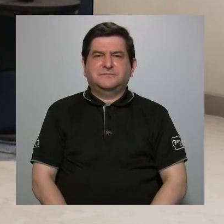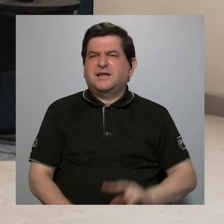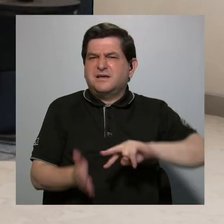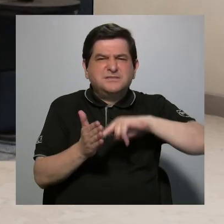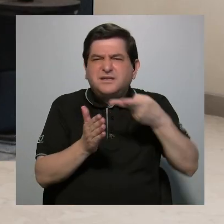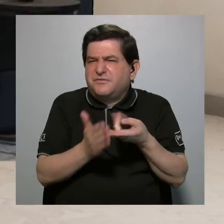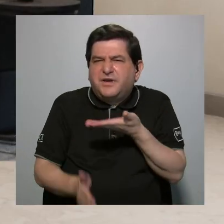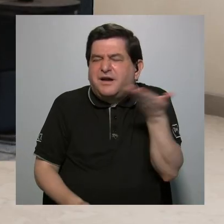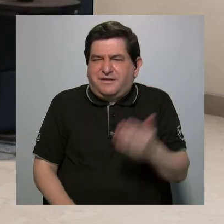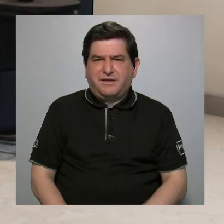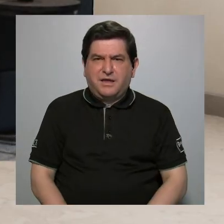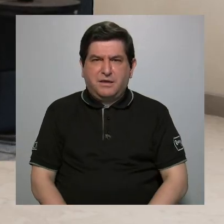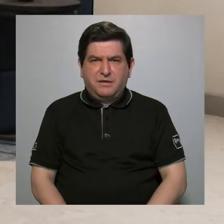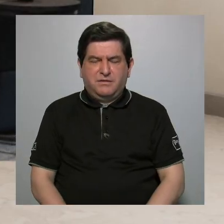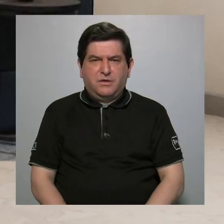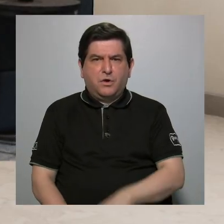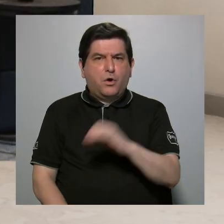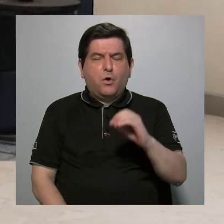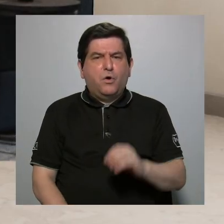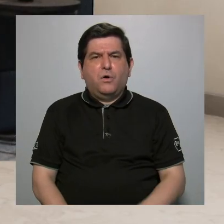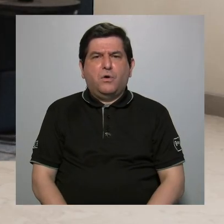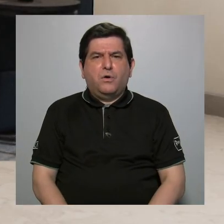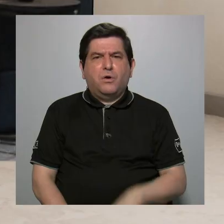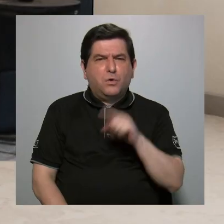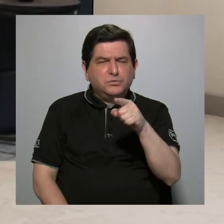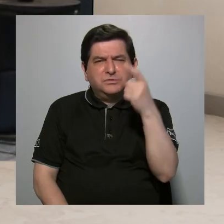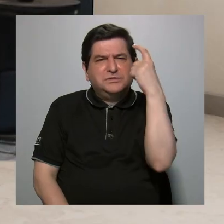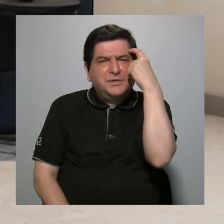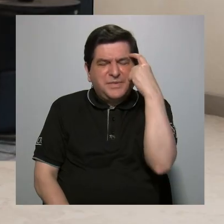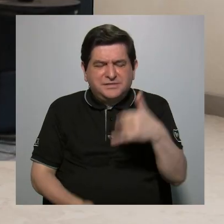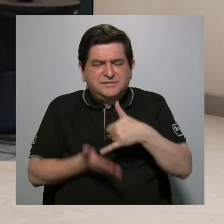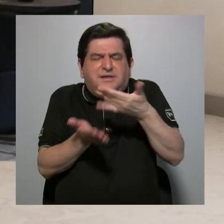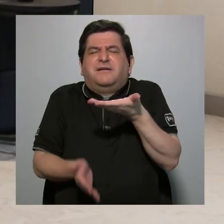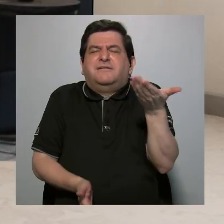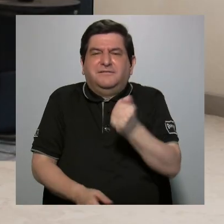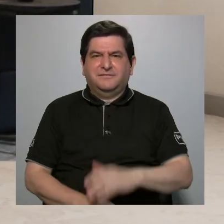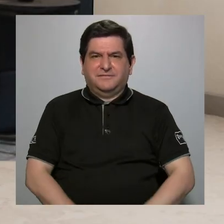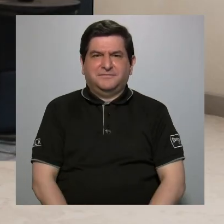significó? Y podría preguntar, ¿qué significa para usted ese premio, don Hernán?